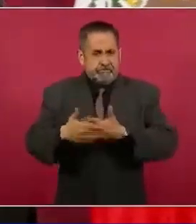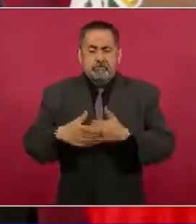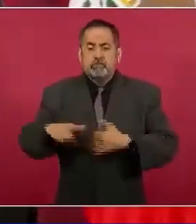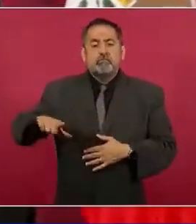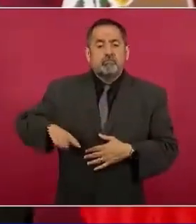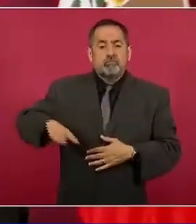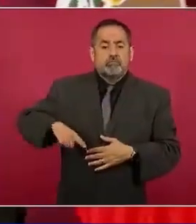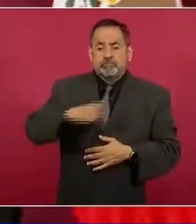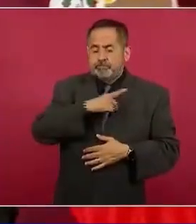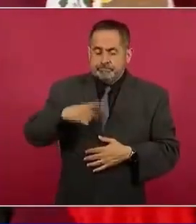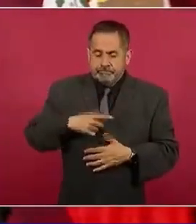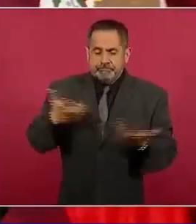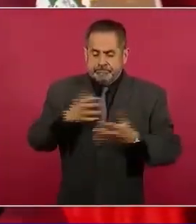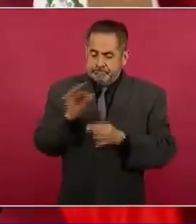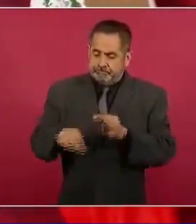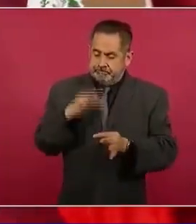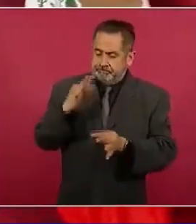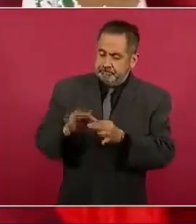las cosas.